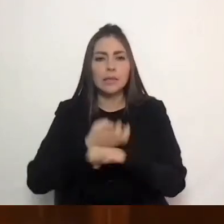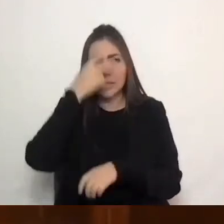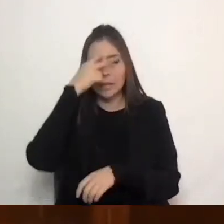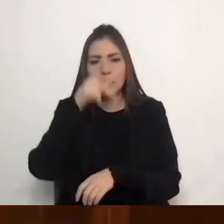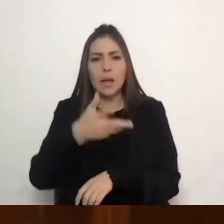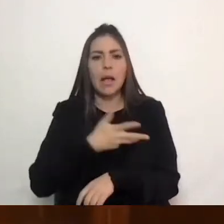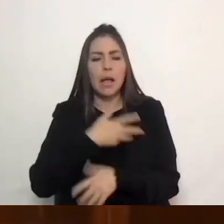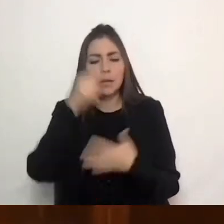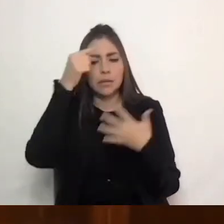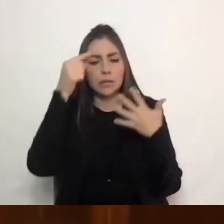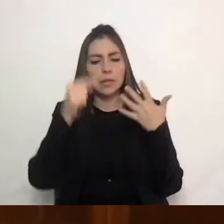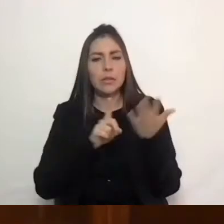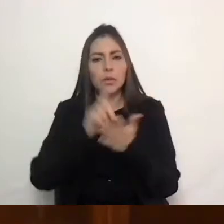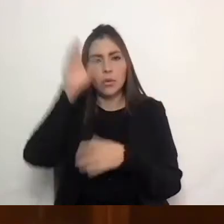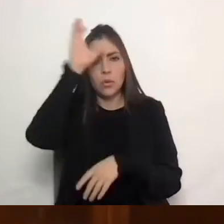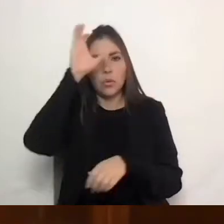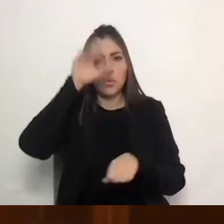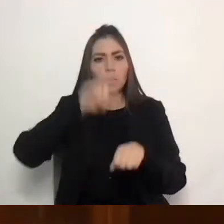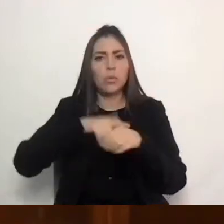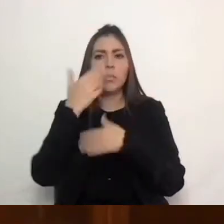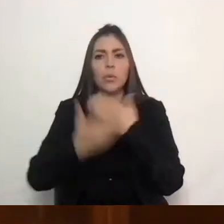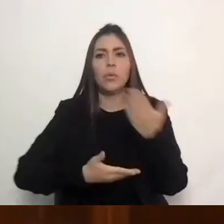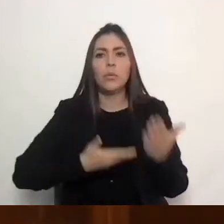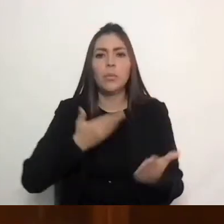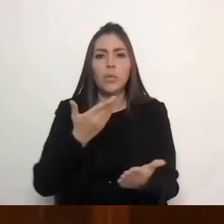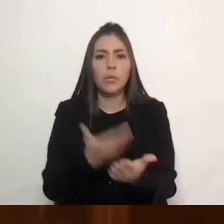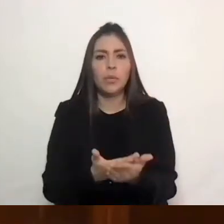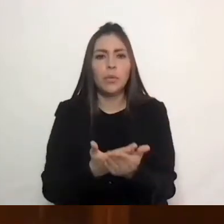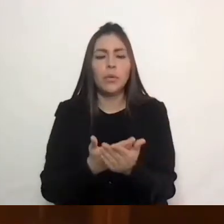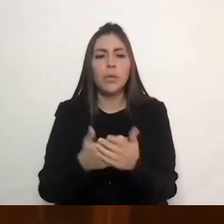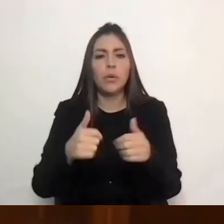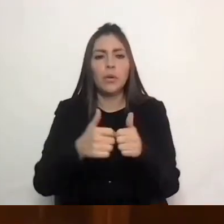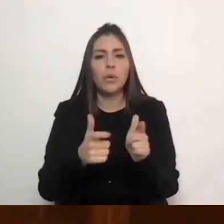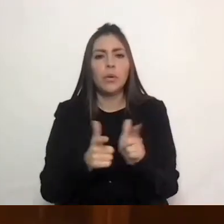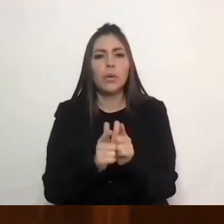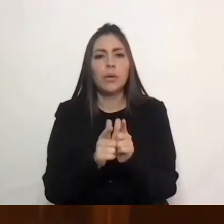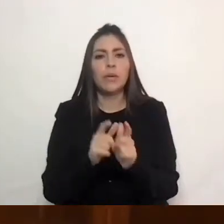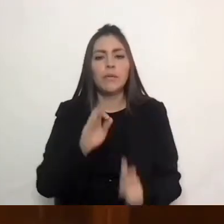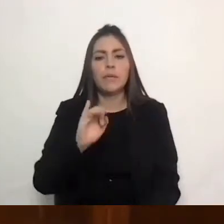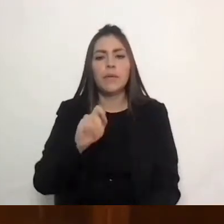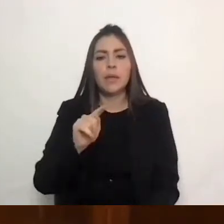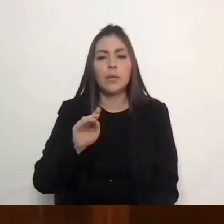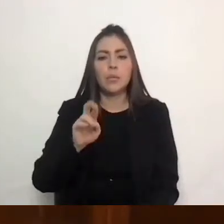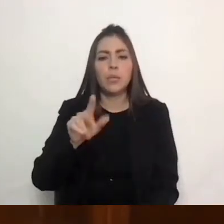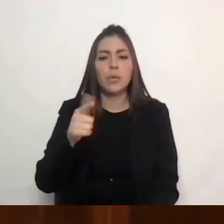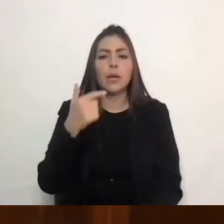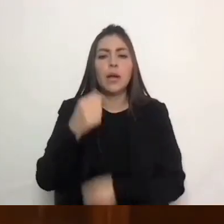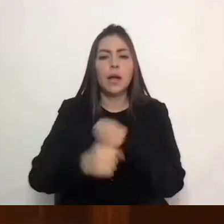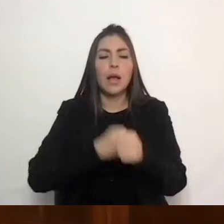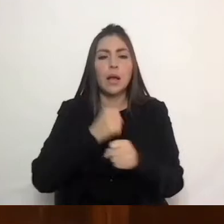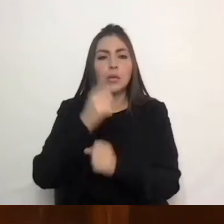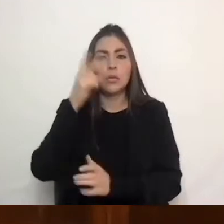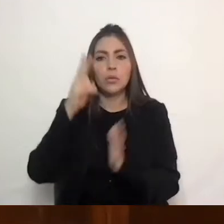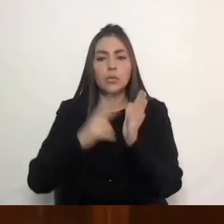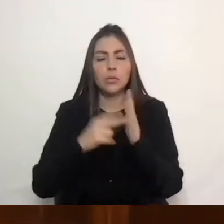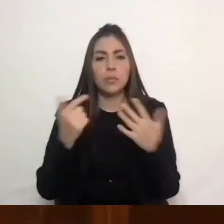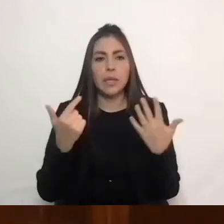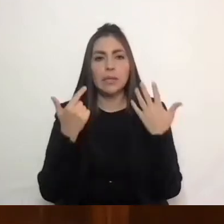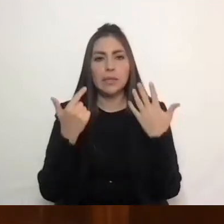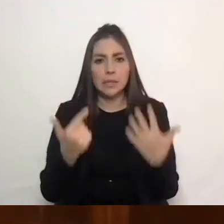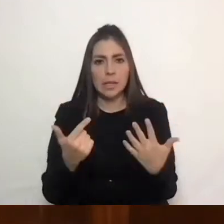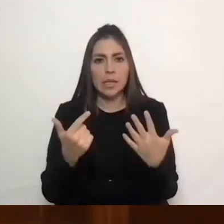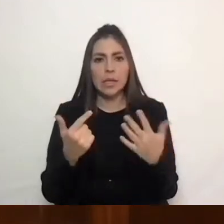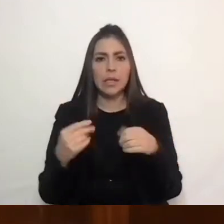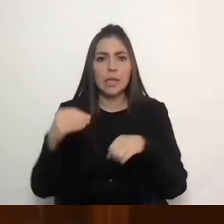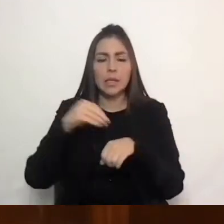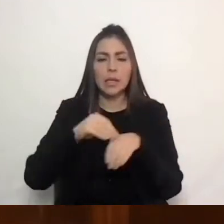culturales propuestos por el Grupo Pittsburgh en el 2007, bajo la Declaración de